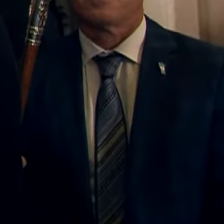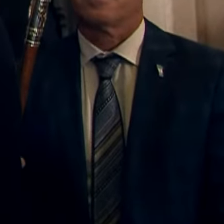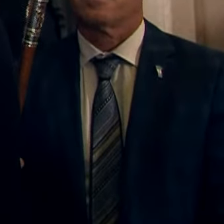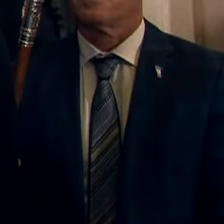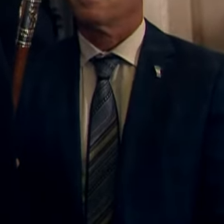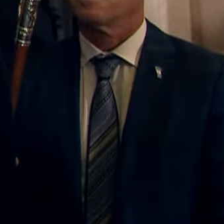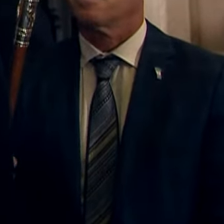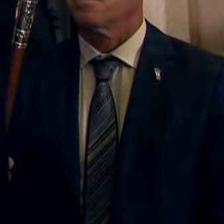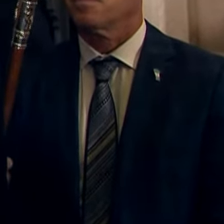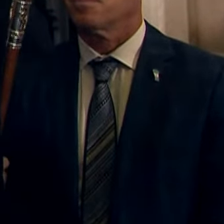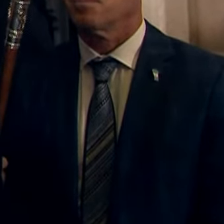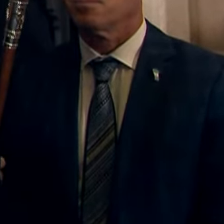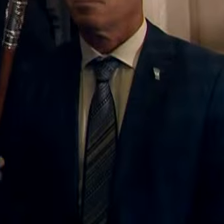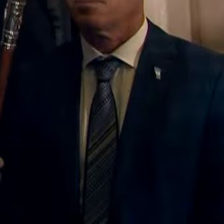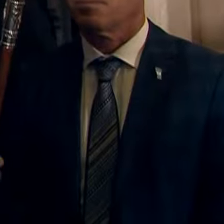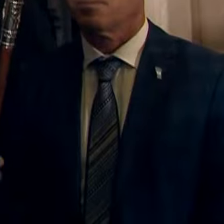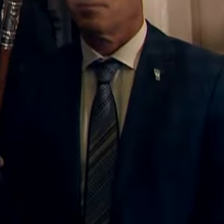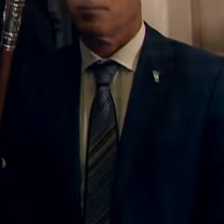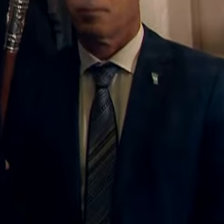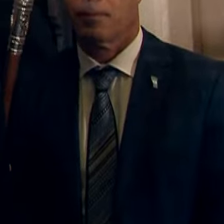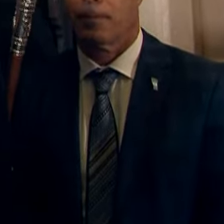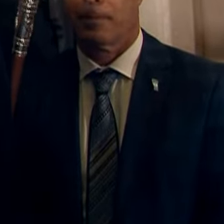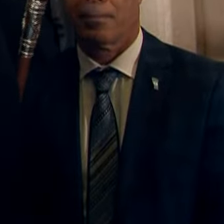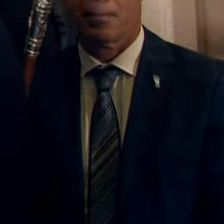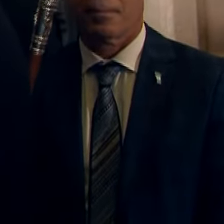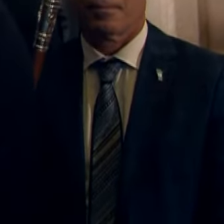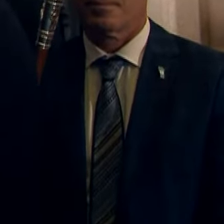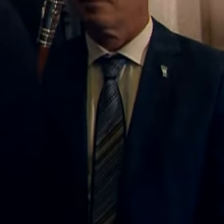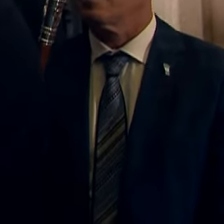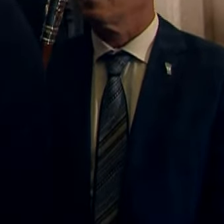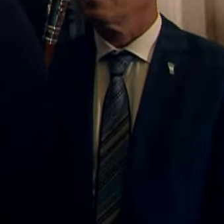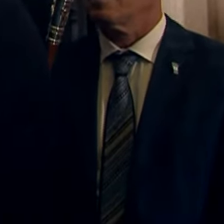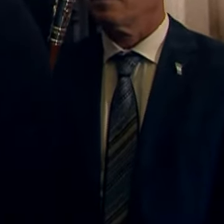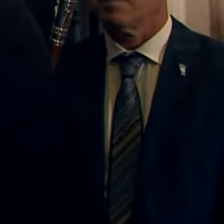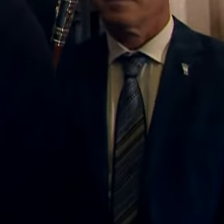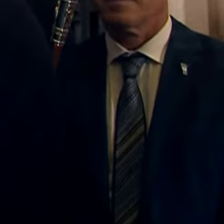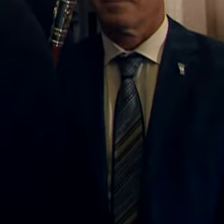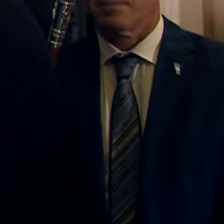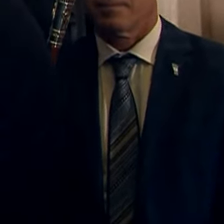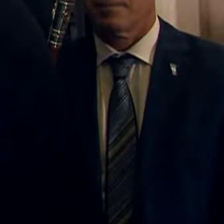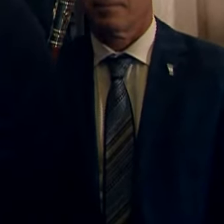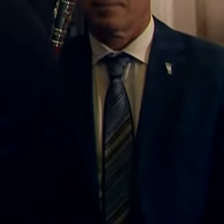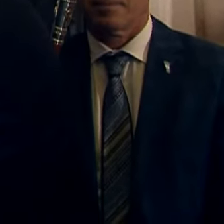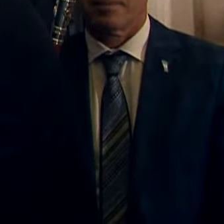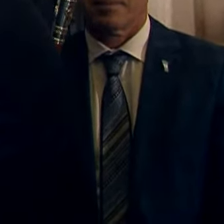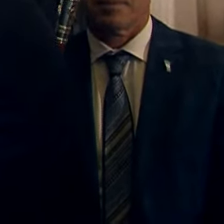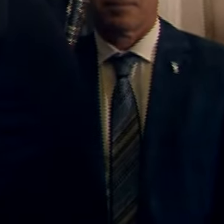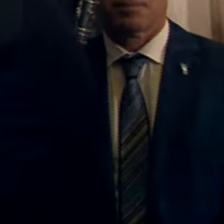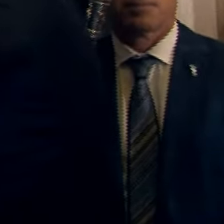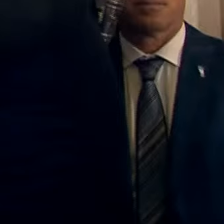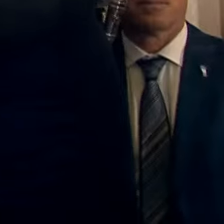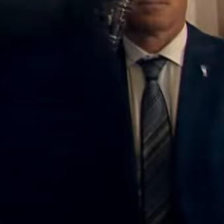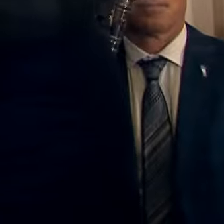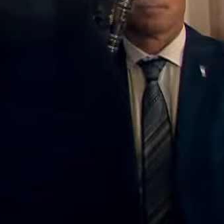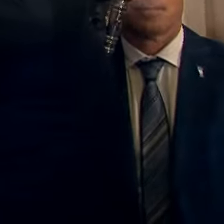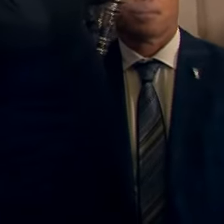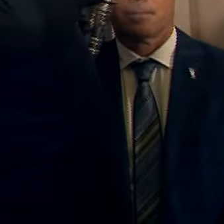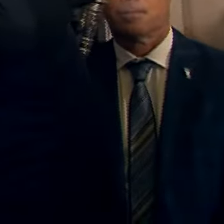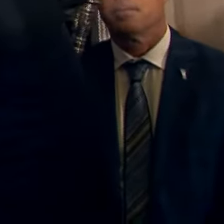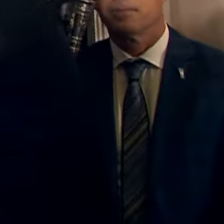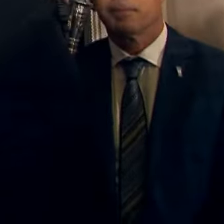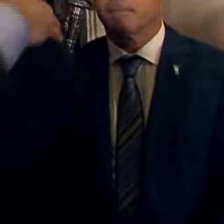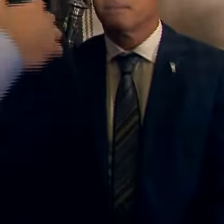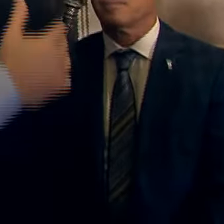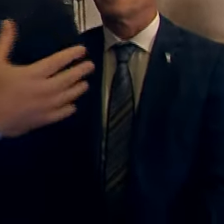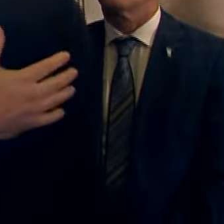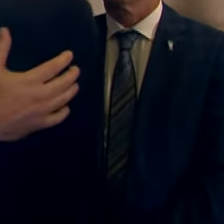recibe el saludo protocolar de la Comisión de Exterior, compuesta por los senadores y senadoras de la Nación, Enrique